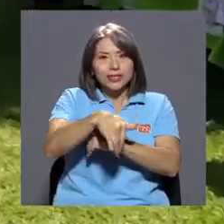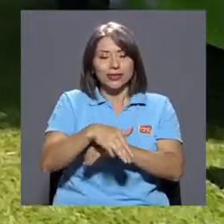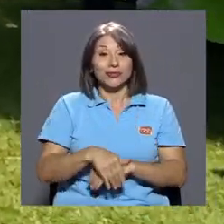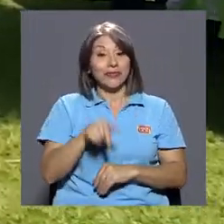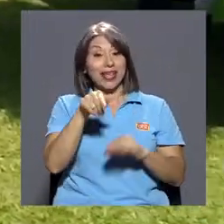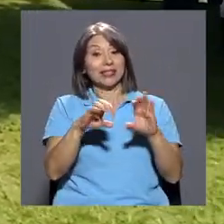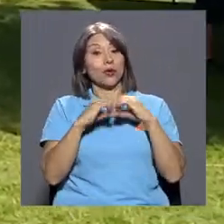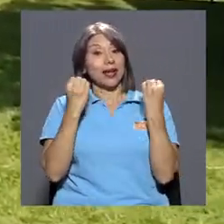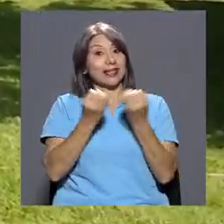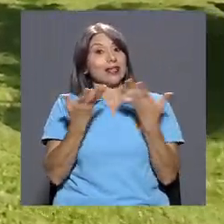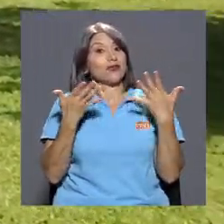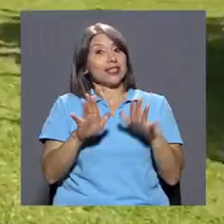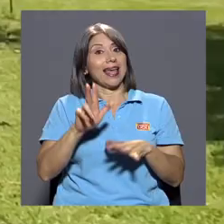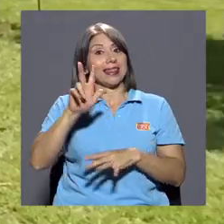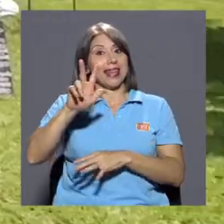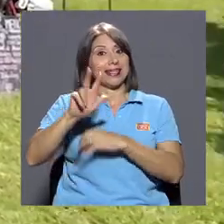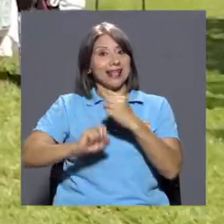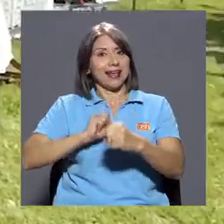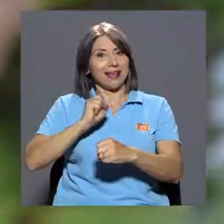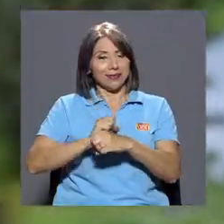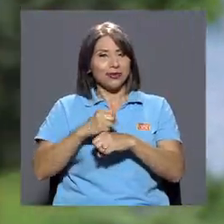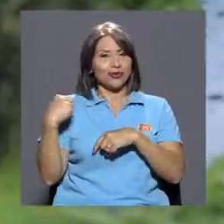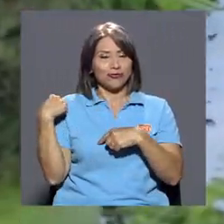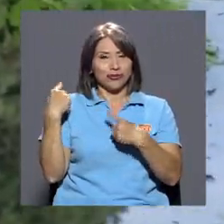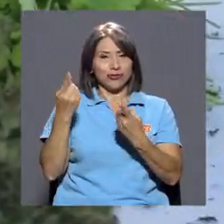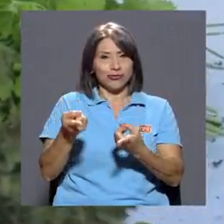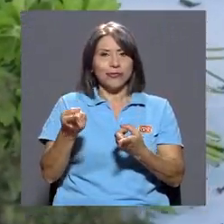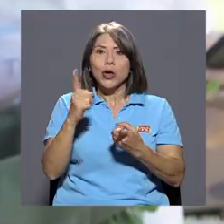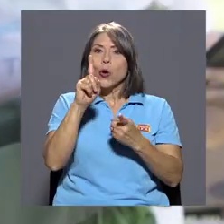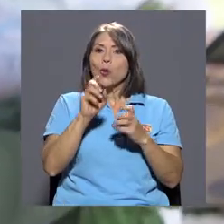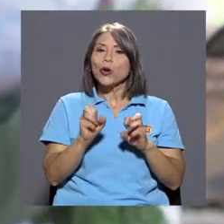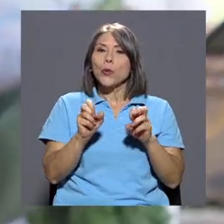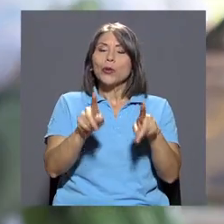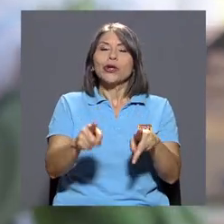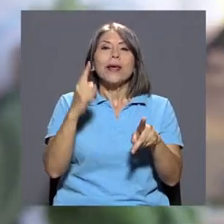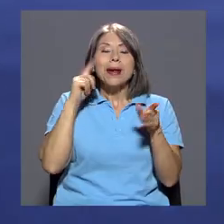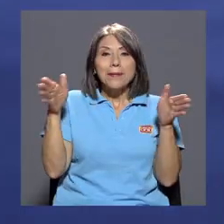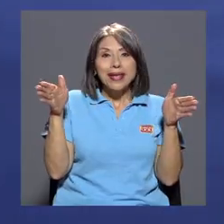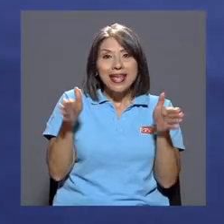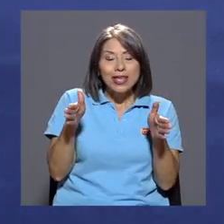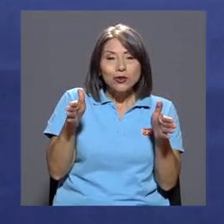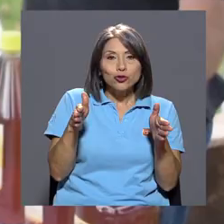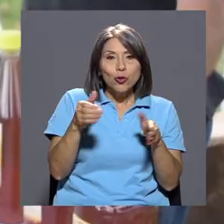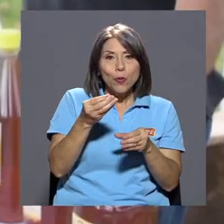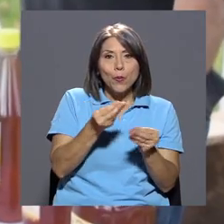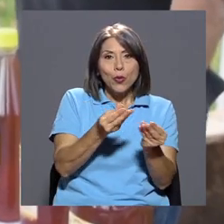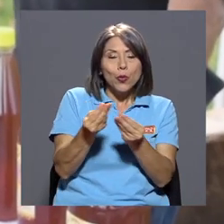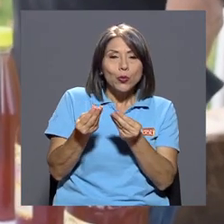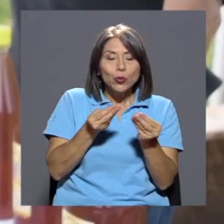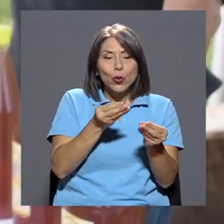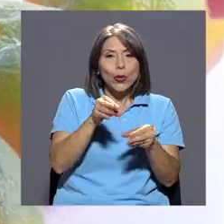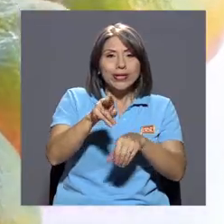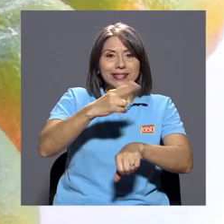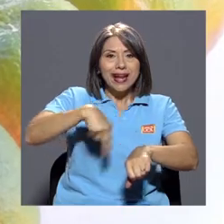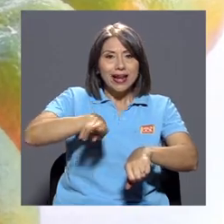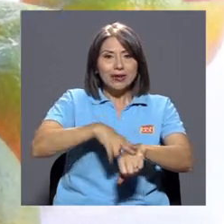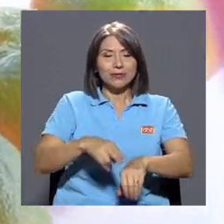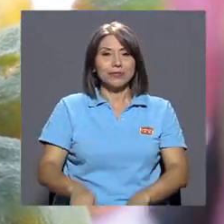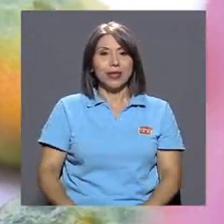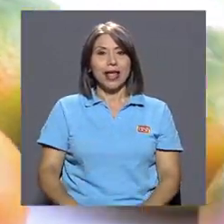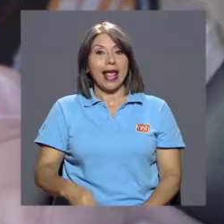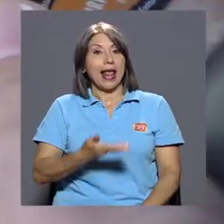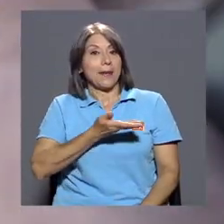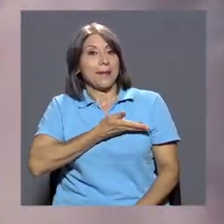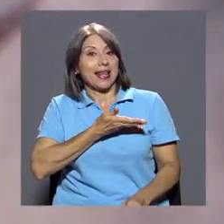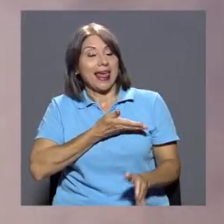Esta organización ya tiene 3 años de existir y se ha convertido en una oportunidad para pequeños productores del área orgánica. Mercadito